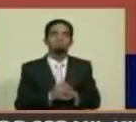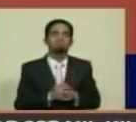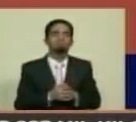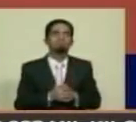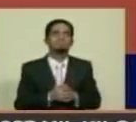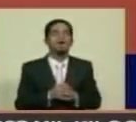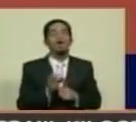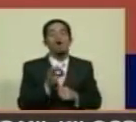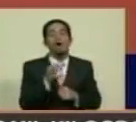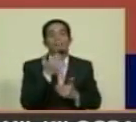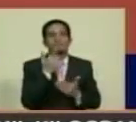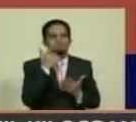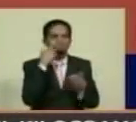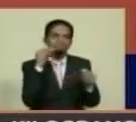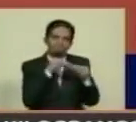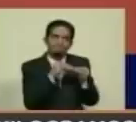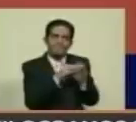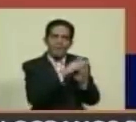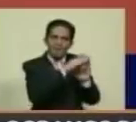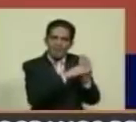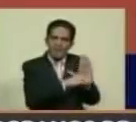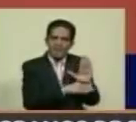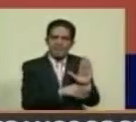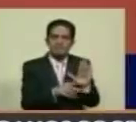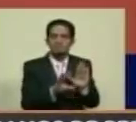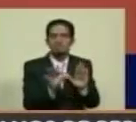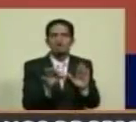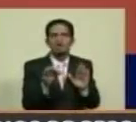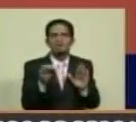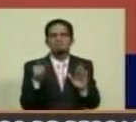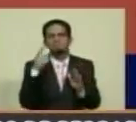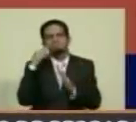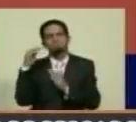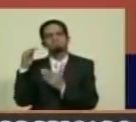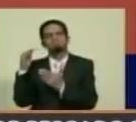que la única agenda sea esta, no la agenda de traidores,